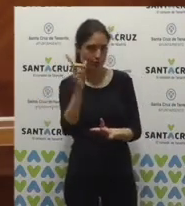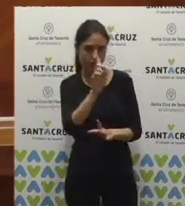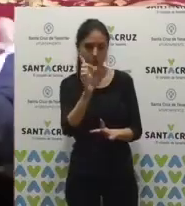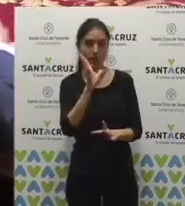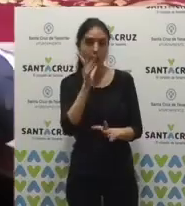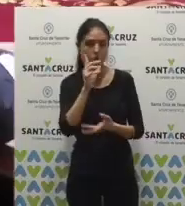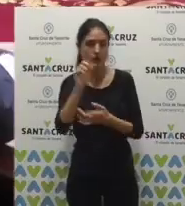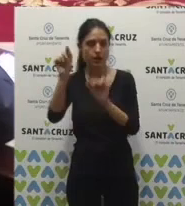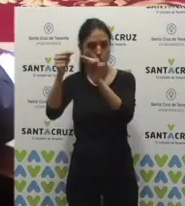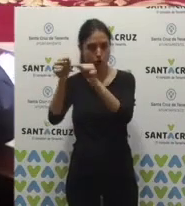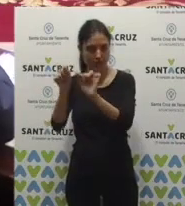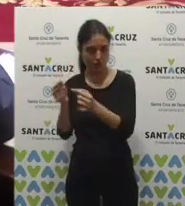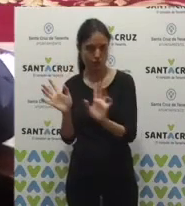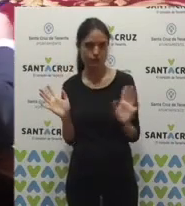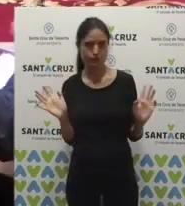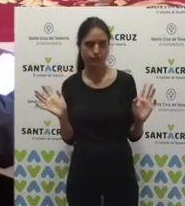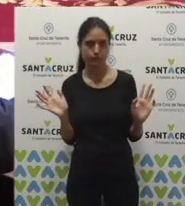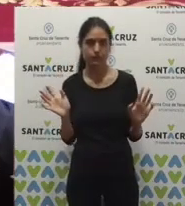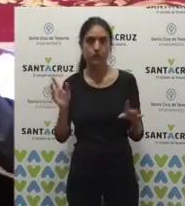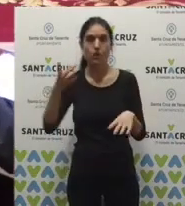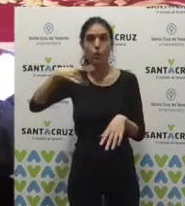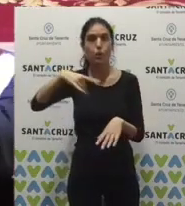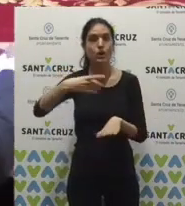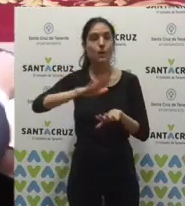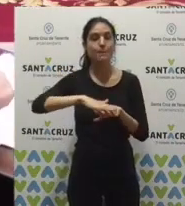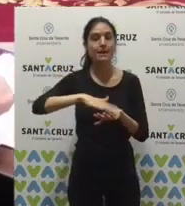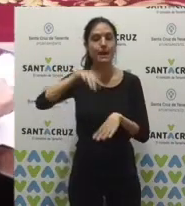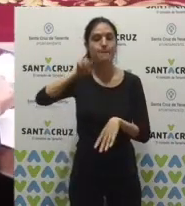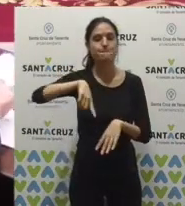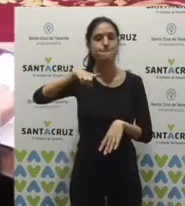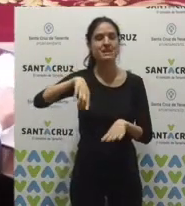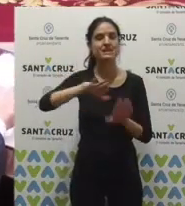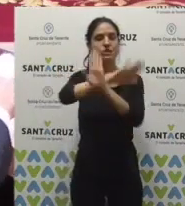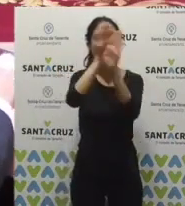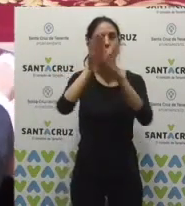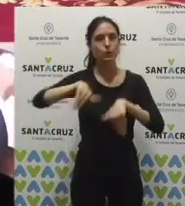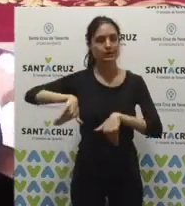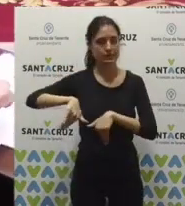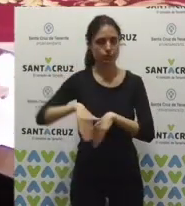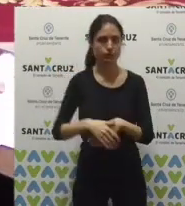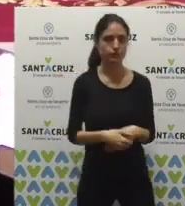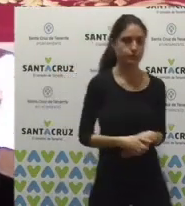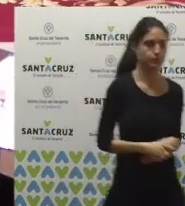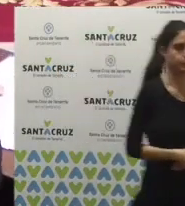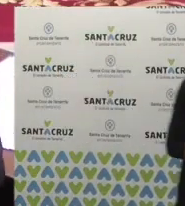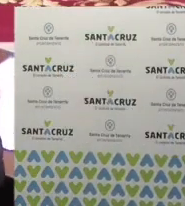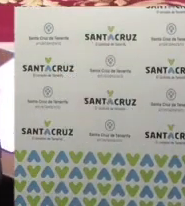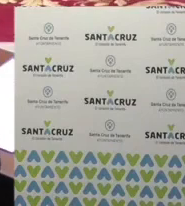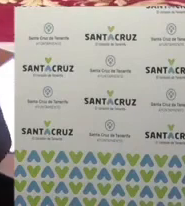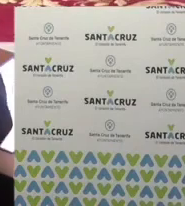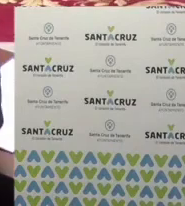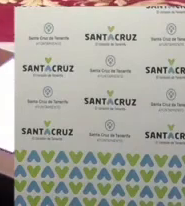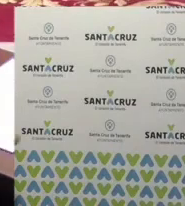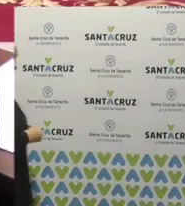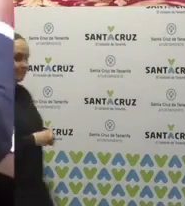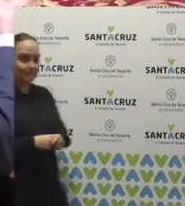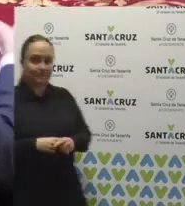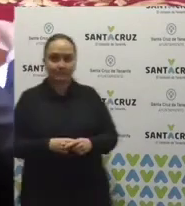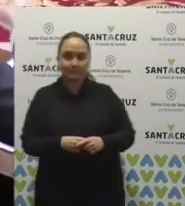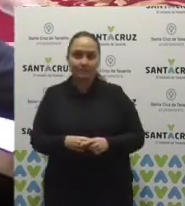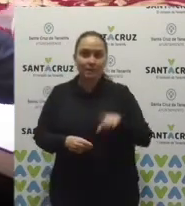marcha el 21 sobra era únicamente para el último mes que quedaba d de curso